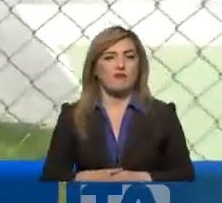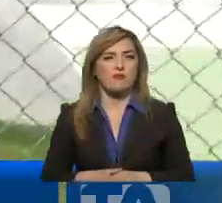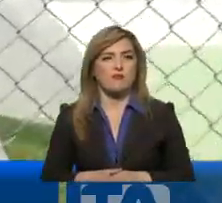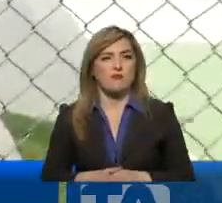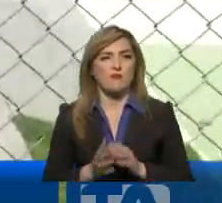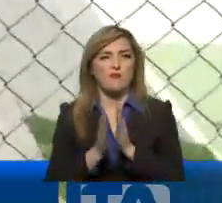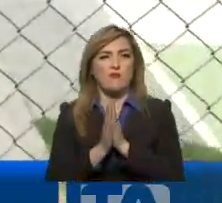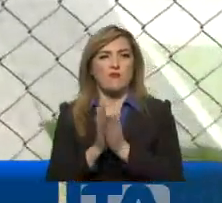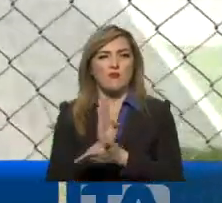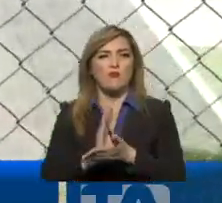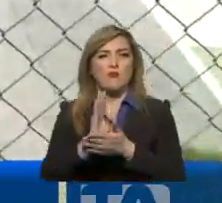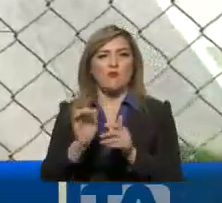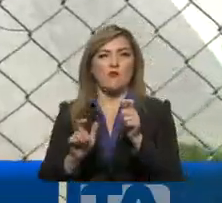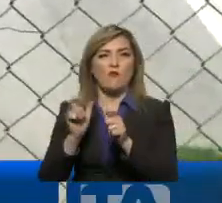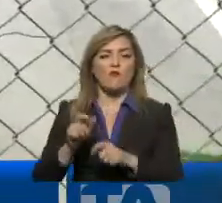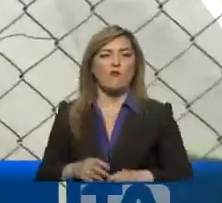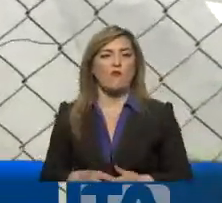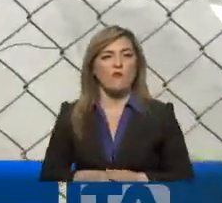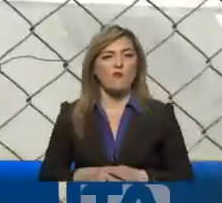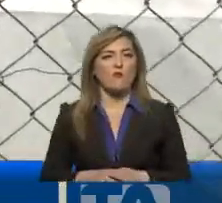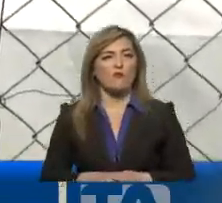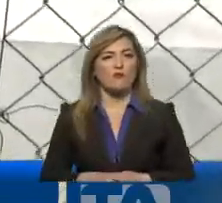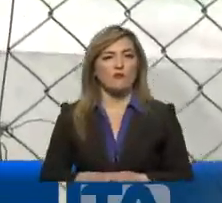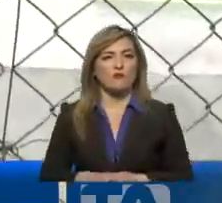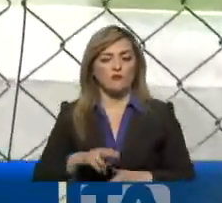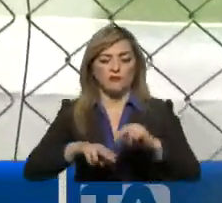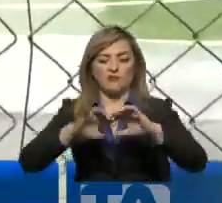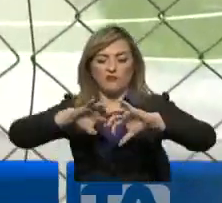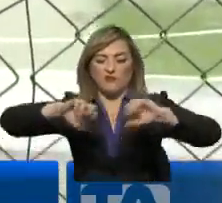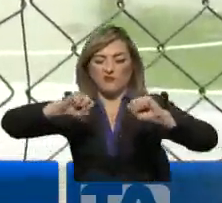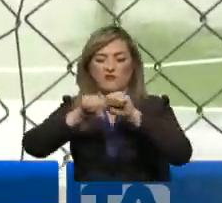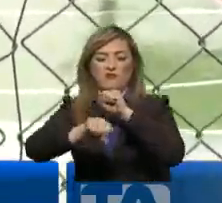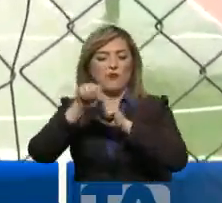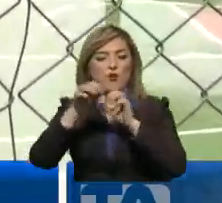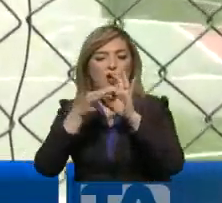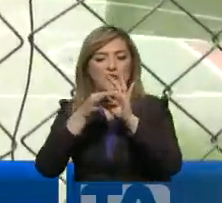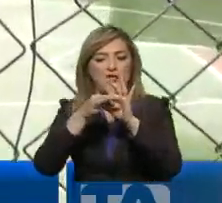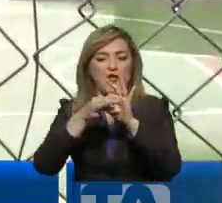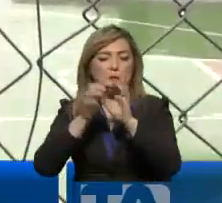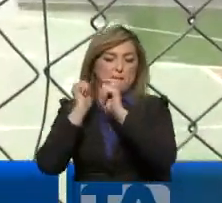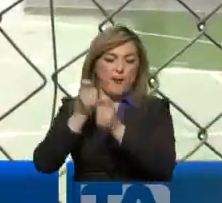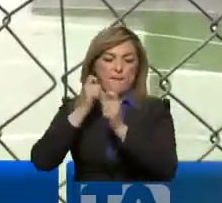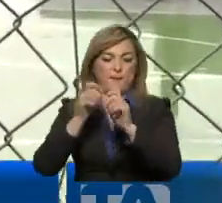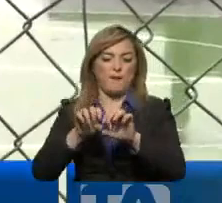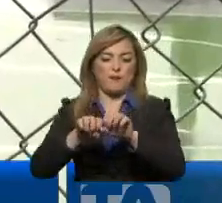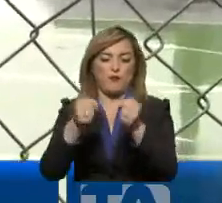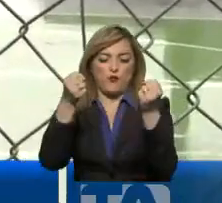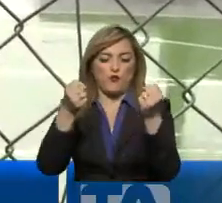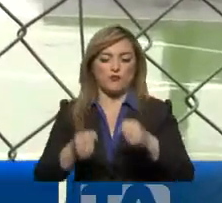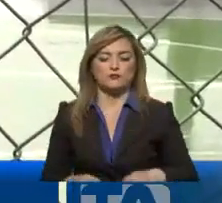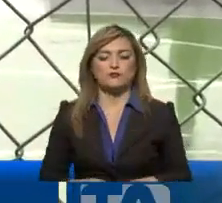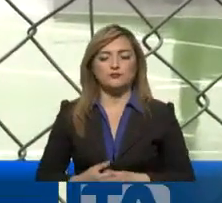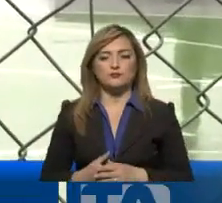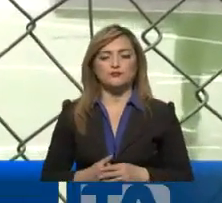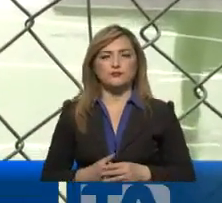Pedimos eso para el barrio, para los vecinos, igualmente para que no dañen las estructuras, ya que han sido los candados rotos por una vez y las mallas rotas ahí. ¿Qué